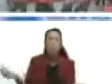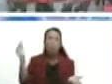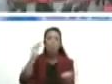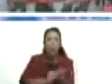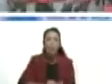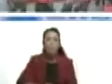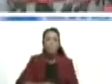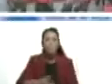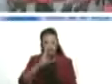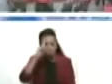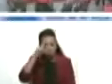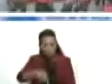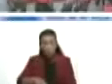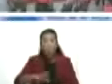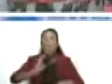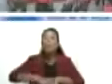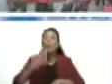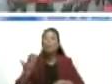su causa,